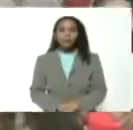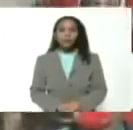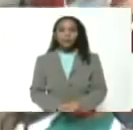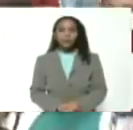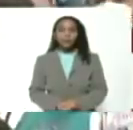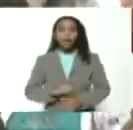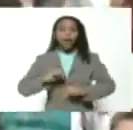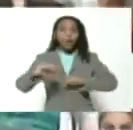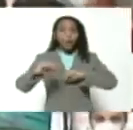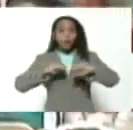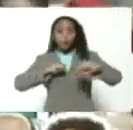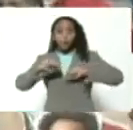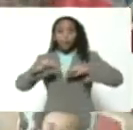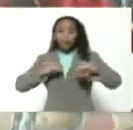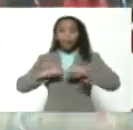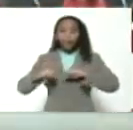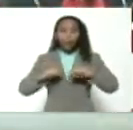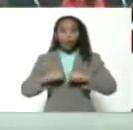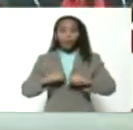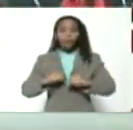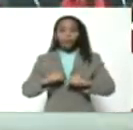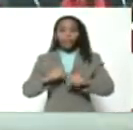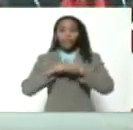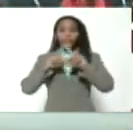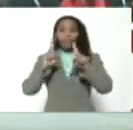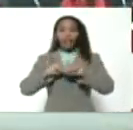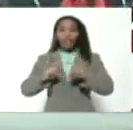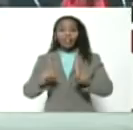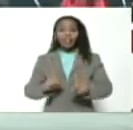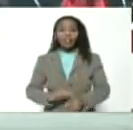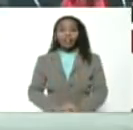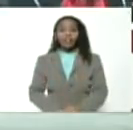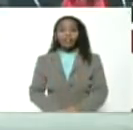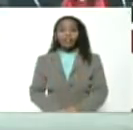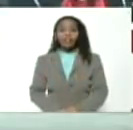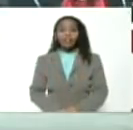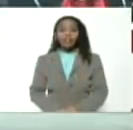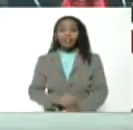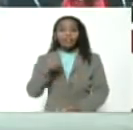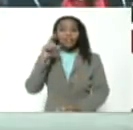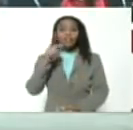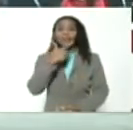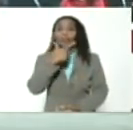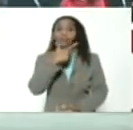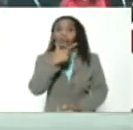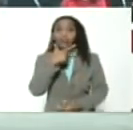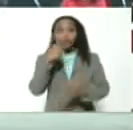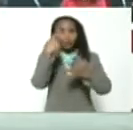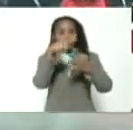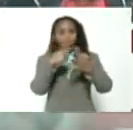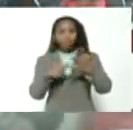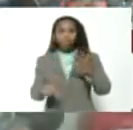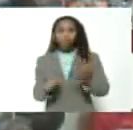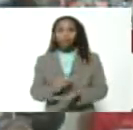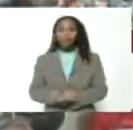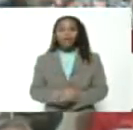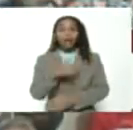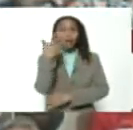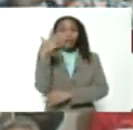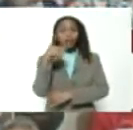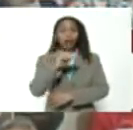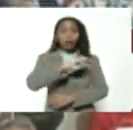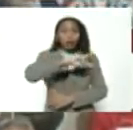Los movimientos de la sexodiversidad, su bandera, el arco iris